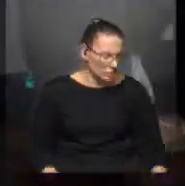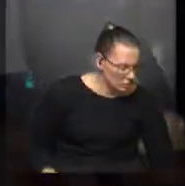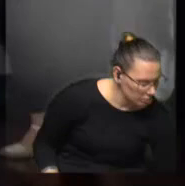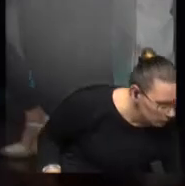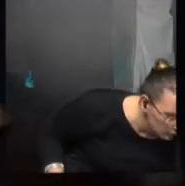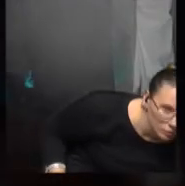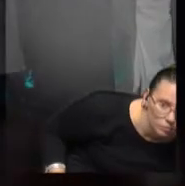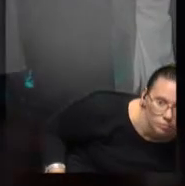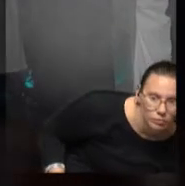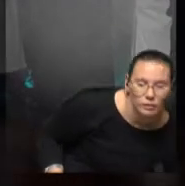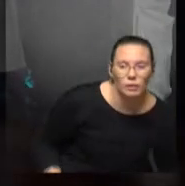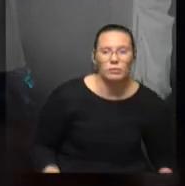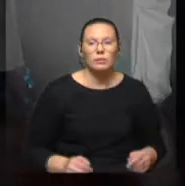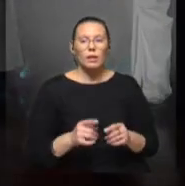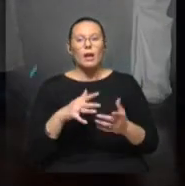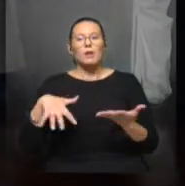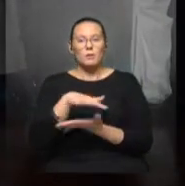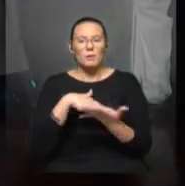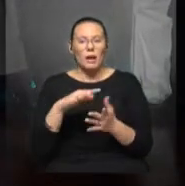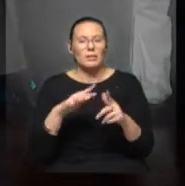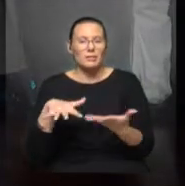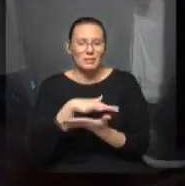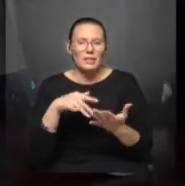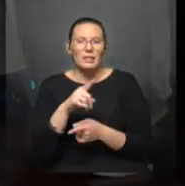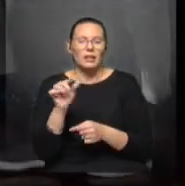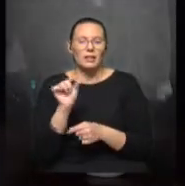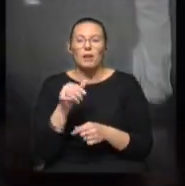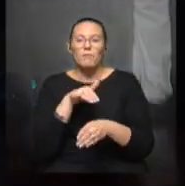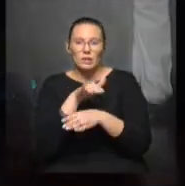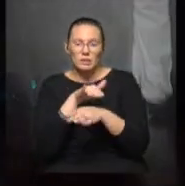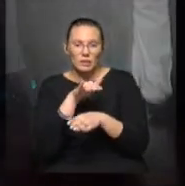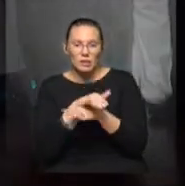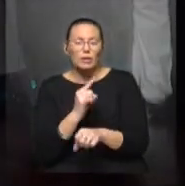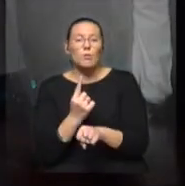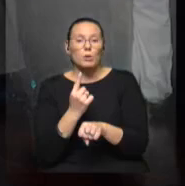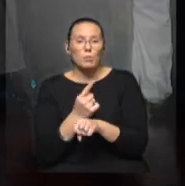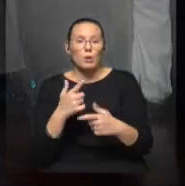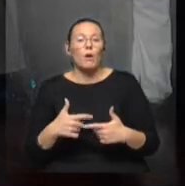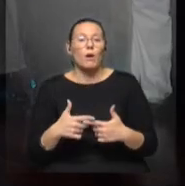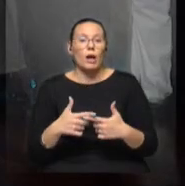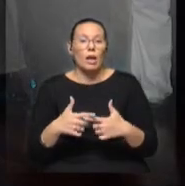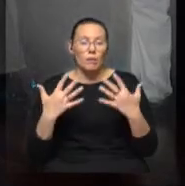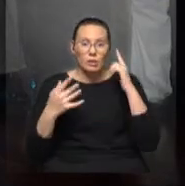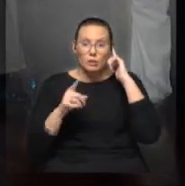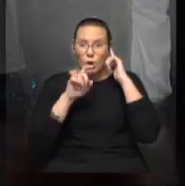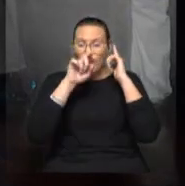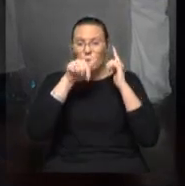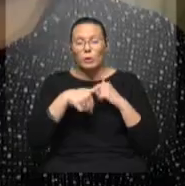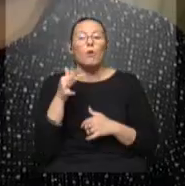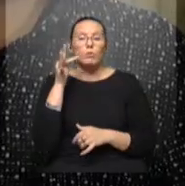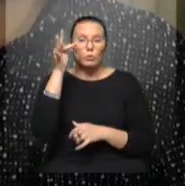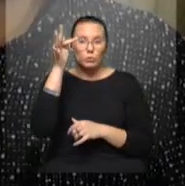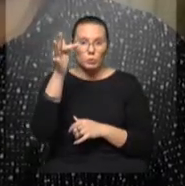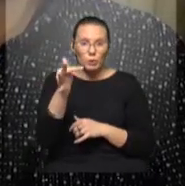Bueno, Fabiana, estamos en el lugar en donde todo ha sucedido hace un ratito. Felicitaciones primero por este gran evento. Montevideo, la Montevideo del